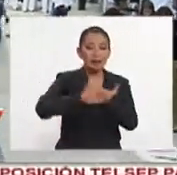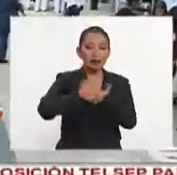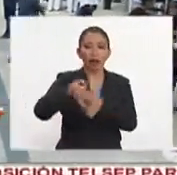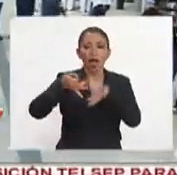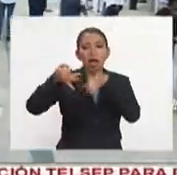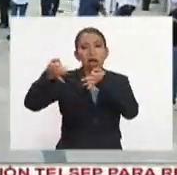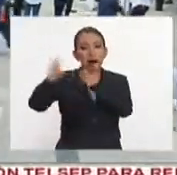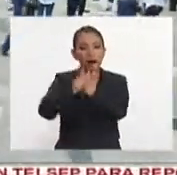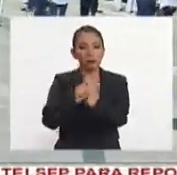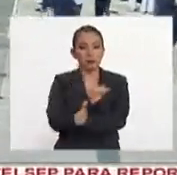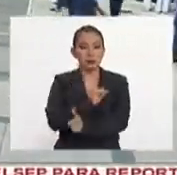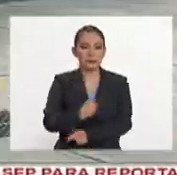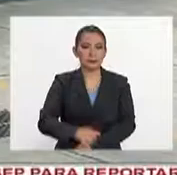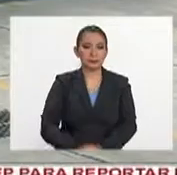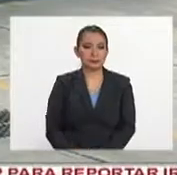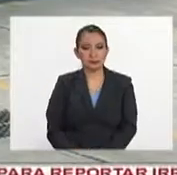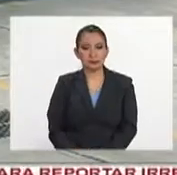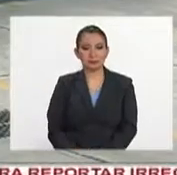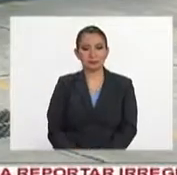que caigan en manos del crimen organizado.